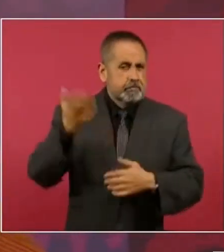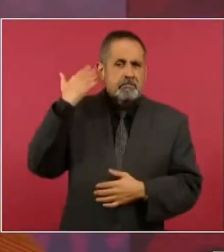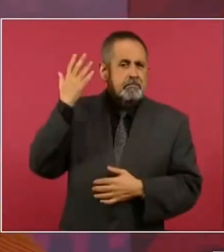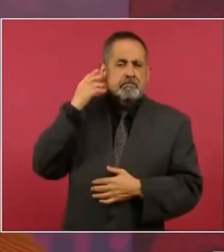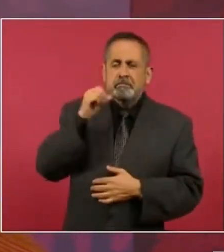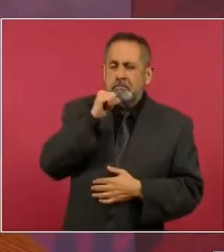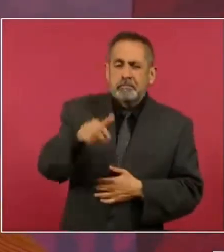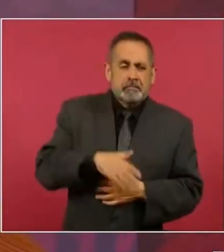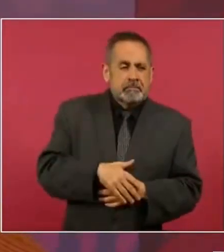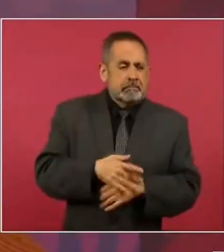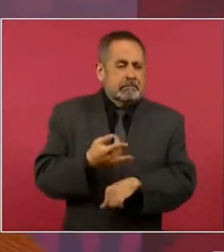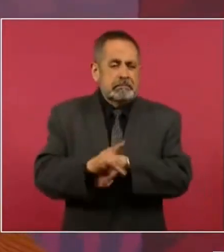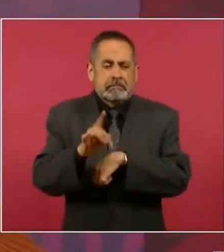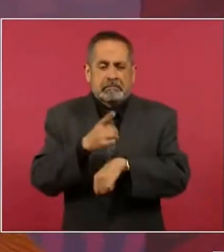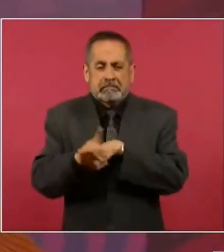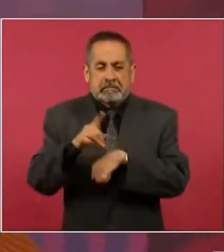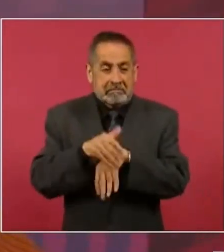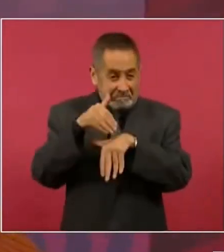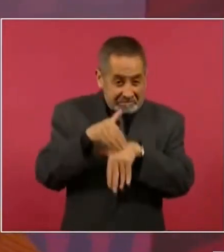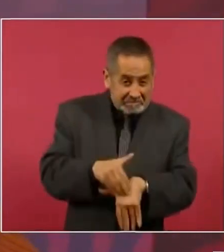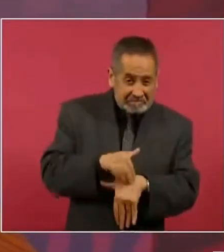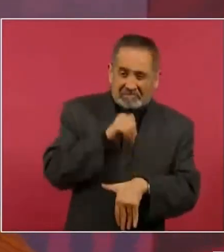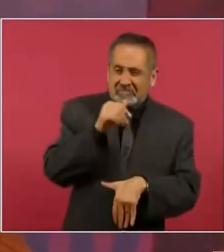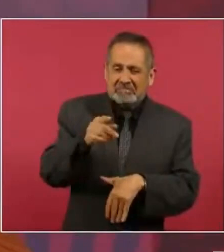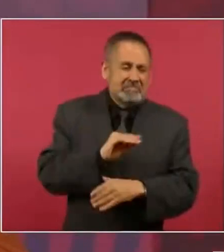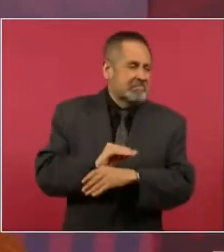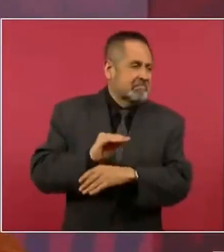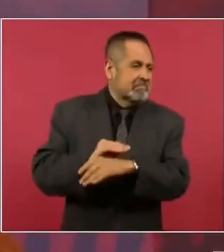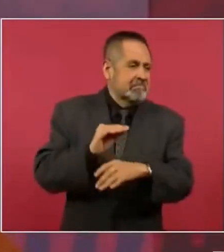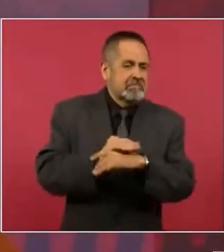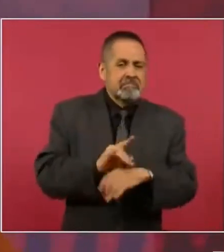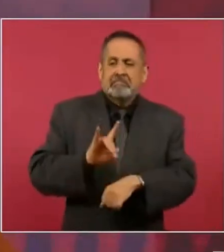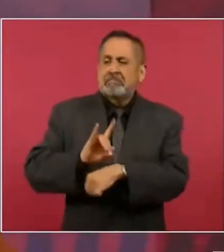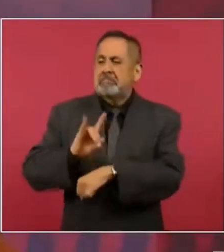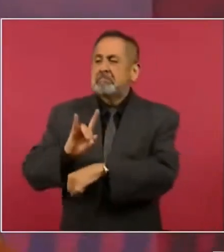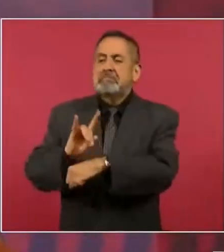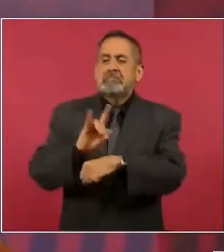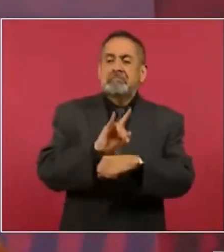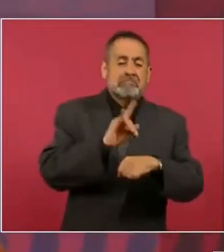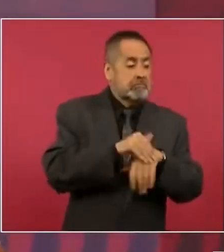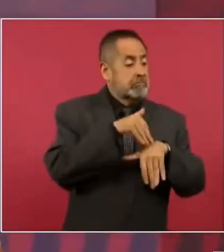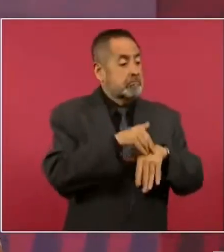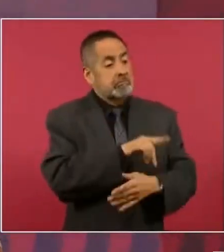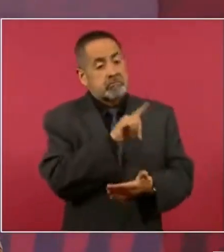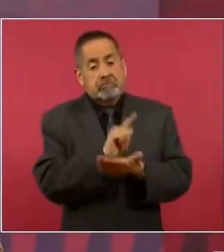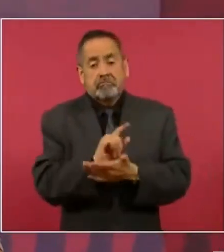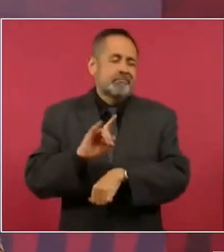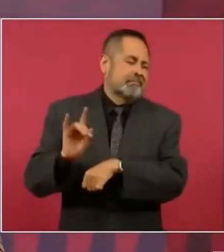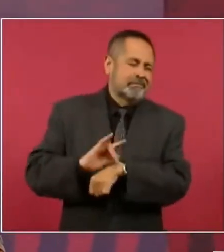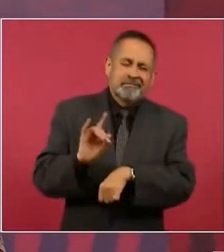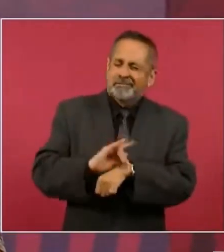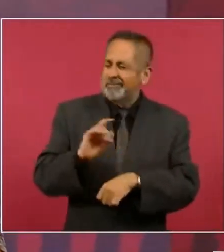era Estado de Chueco, no de Derecho, pura simulación.